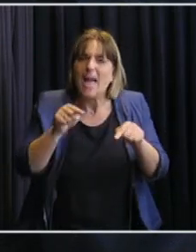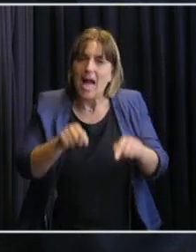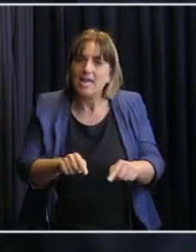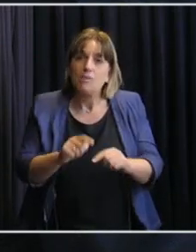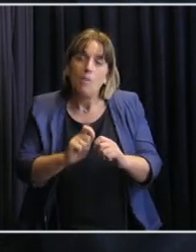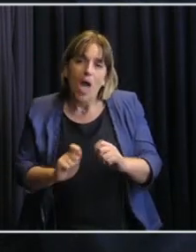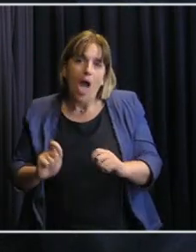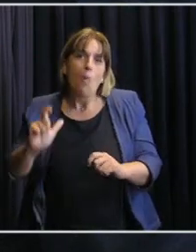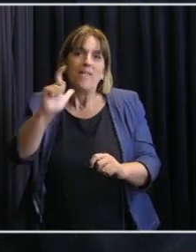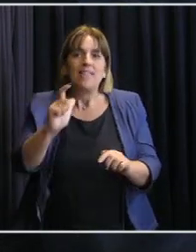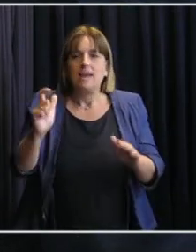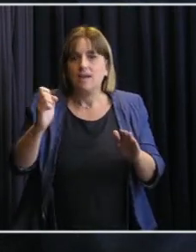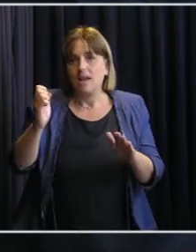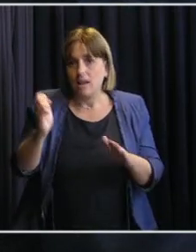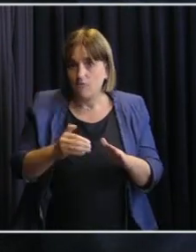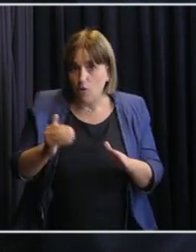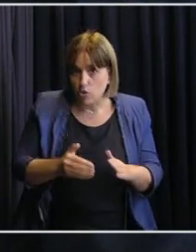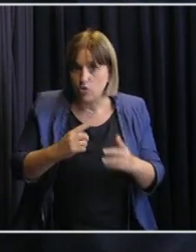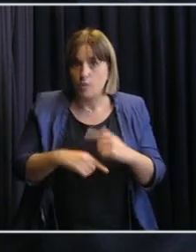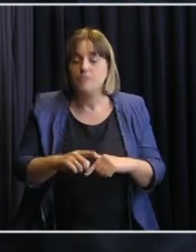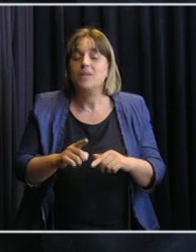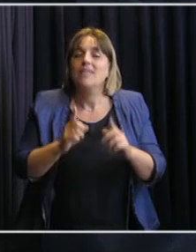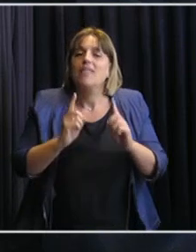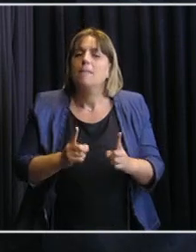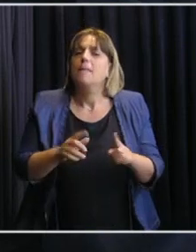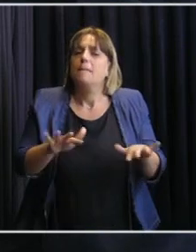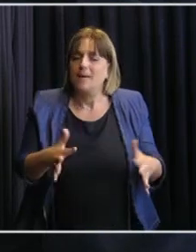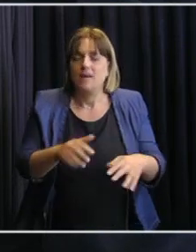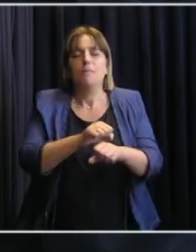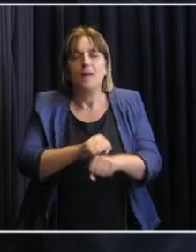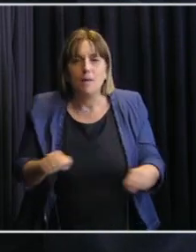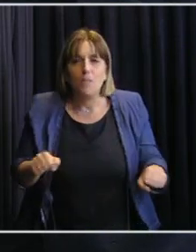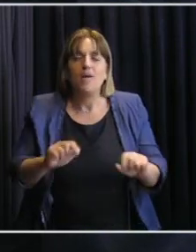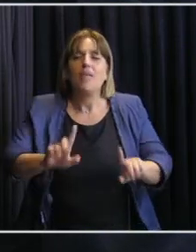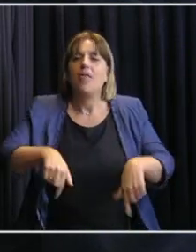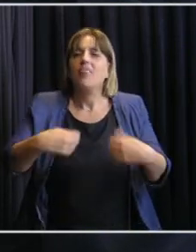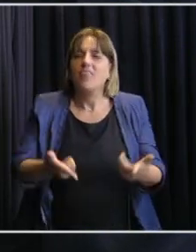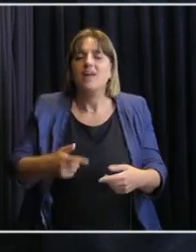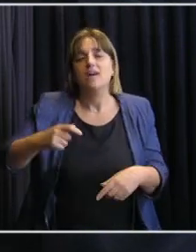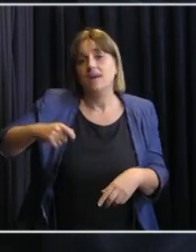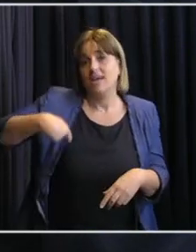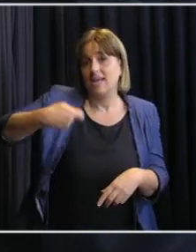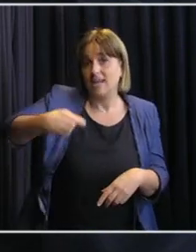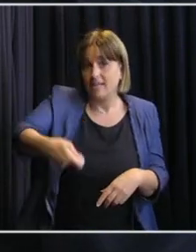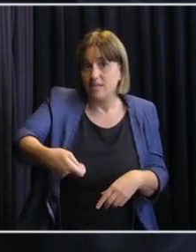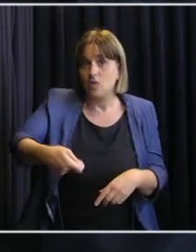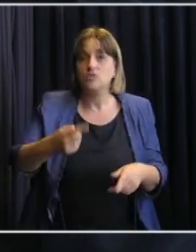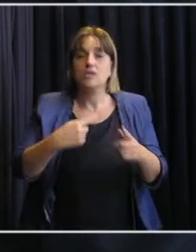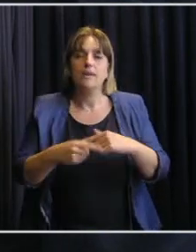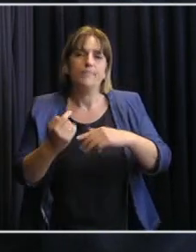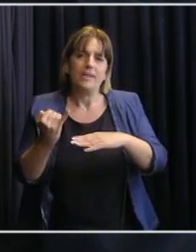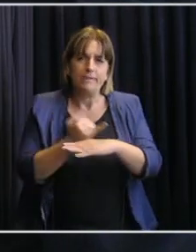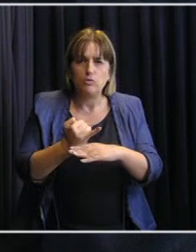el fondo de garantía de ANDI de manera que se pueda otorgar crédito, que las